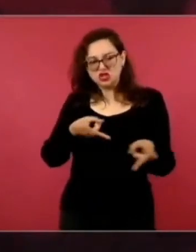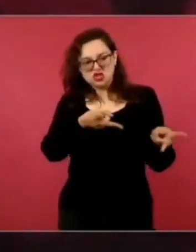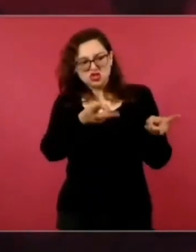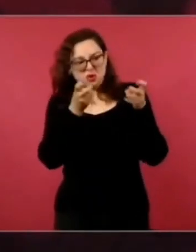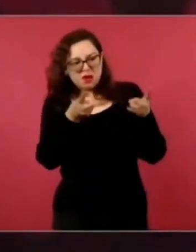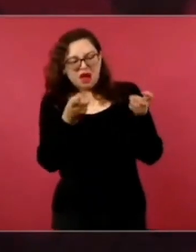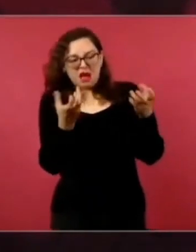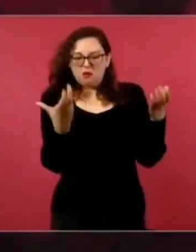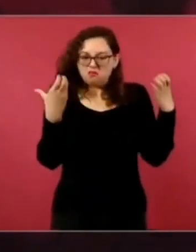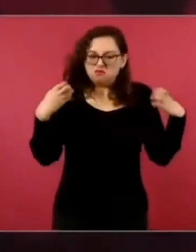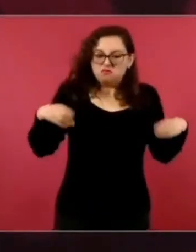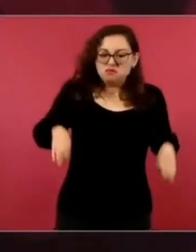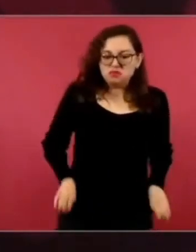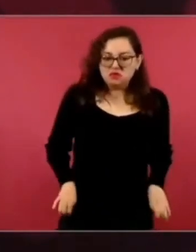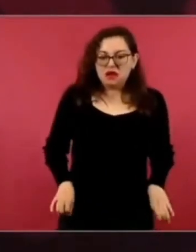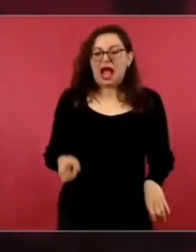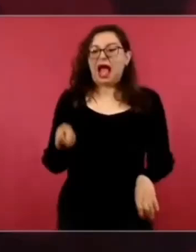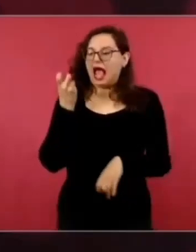mucho daño.